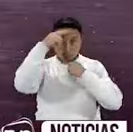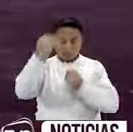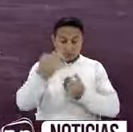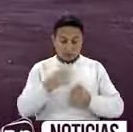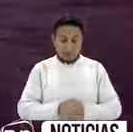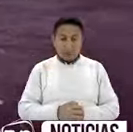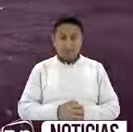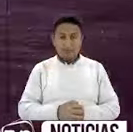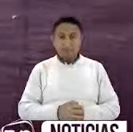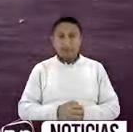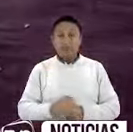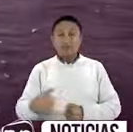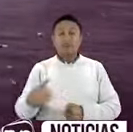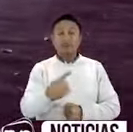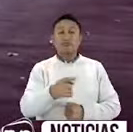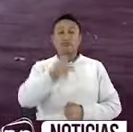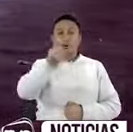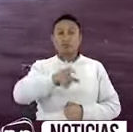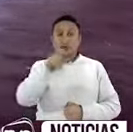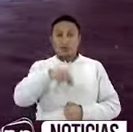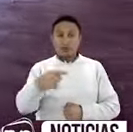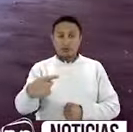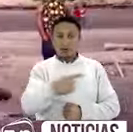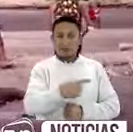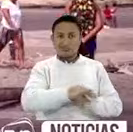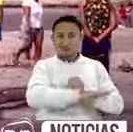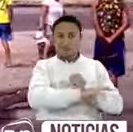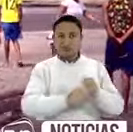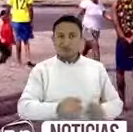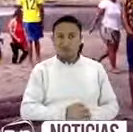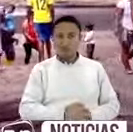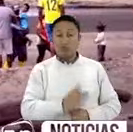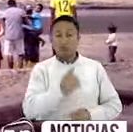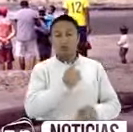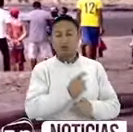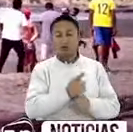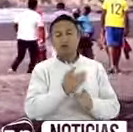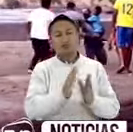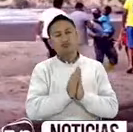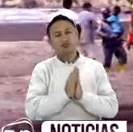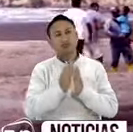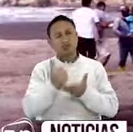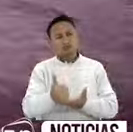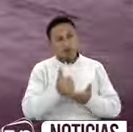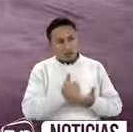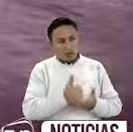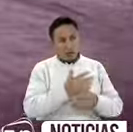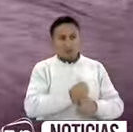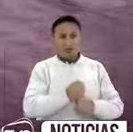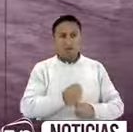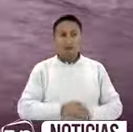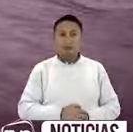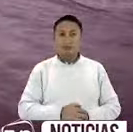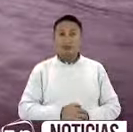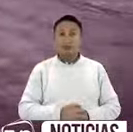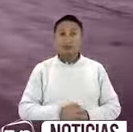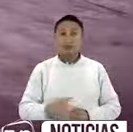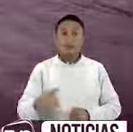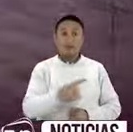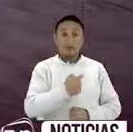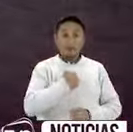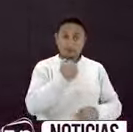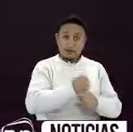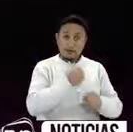una ocasión, desconocidos han atacado a pescadores. Por eso piden seguridad en ese punto, pues la pesca es su